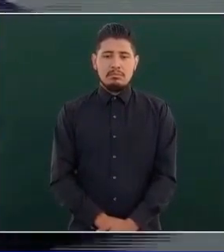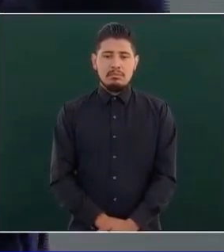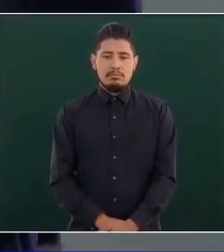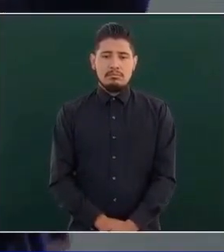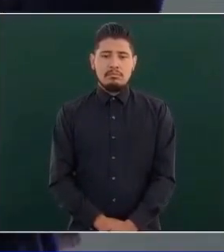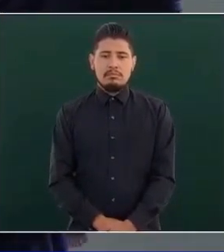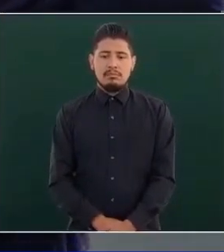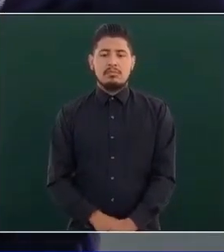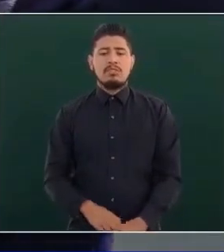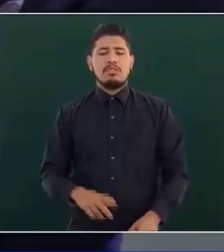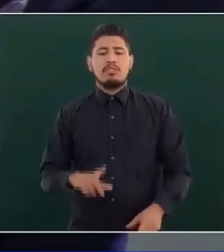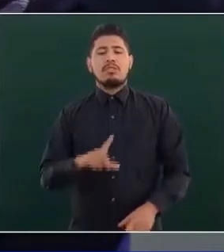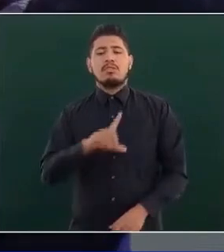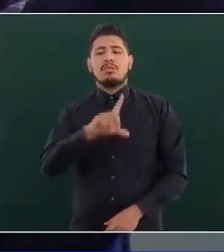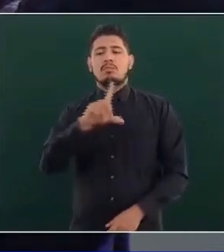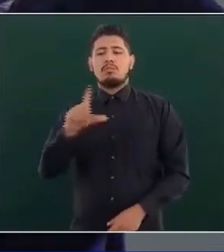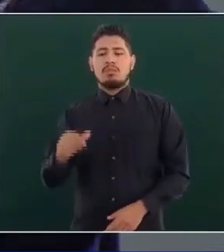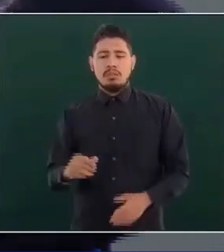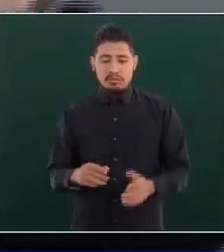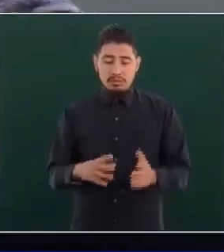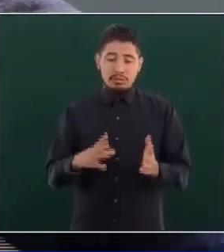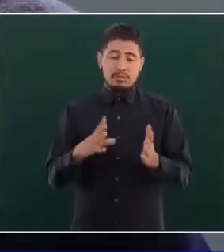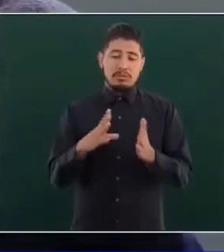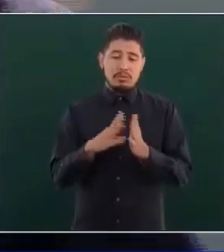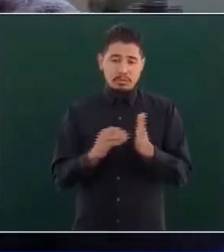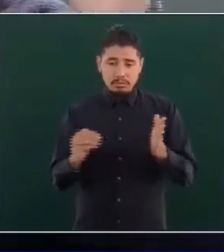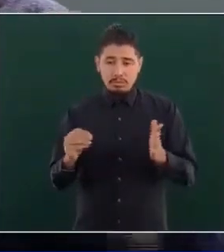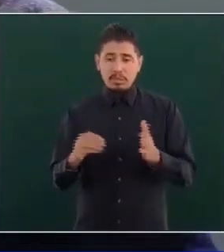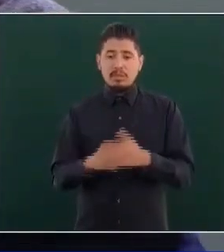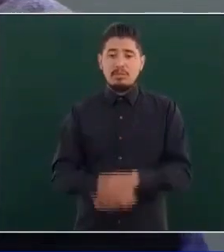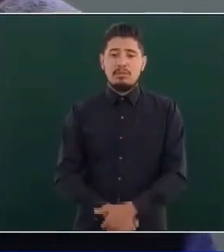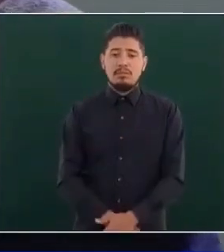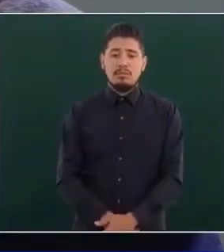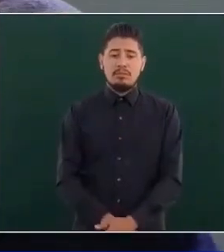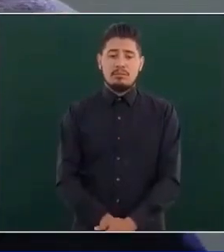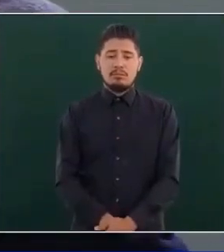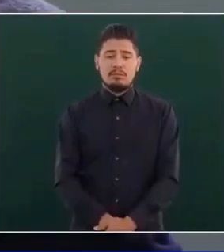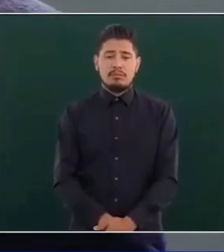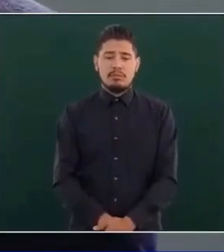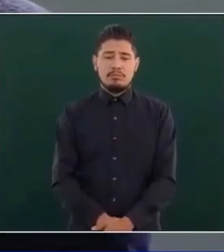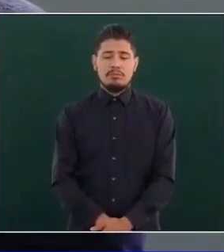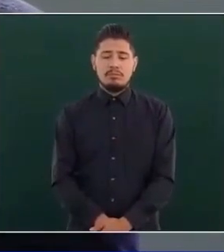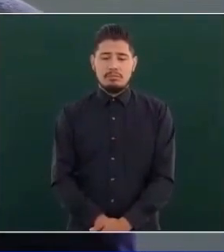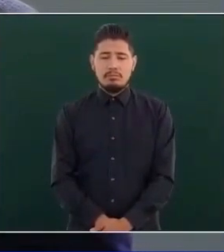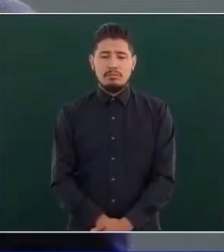y después pues ya copiaron, nada más que